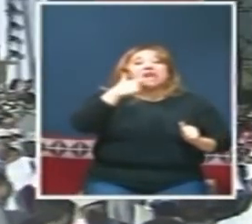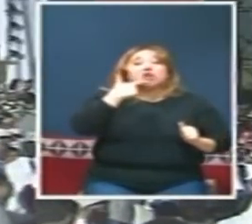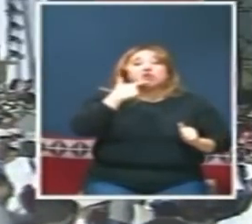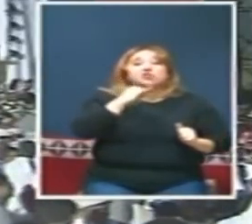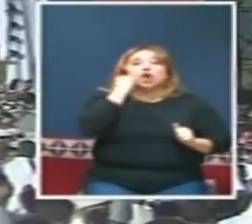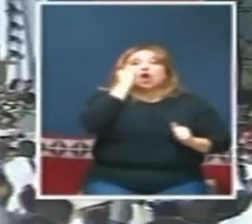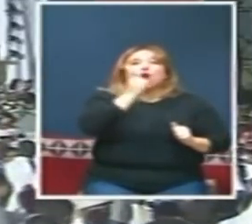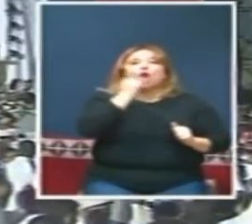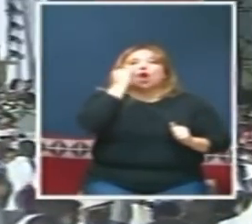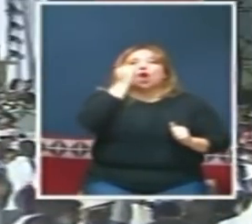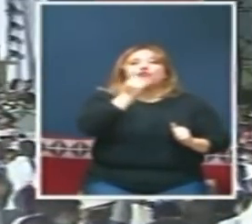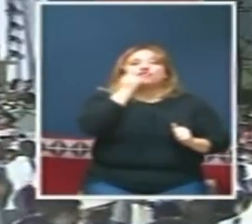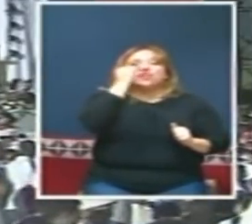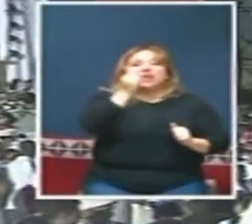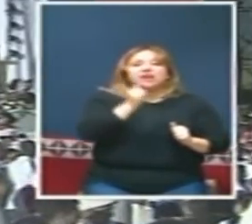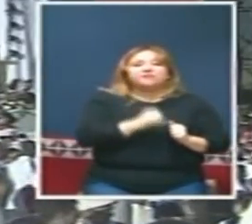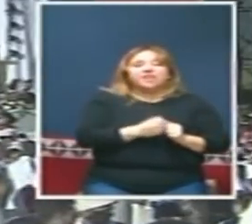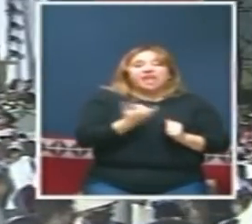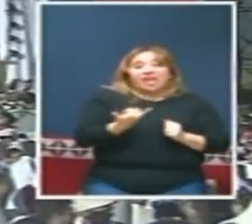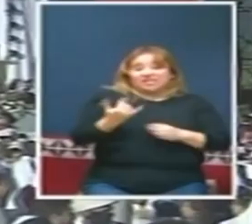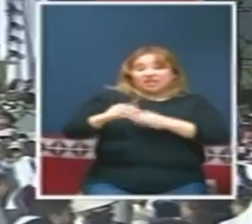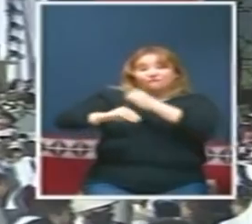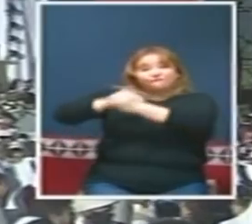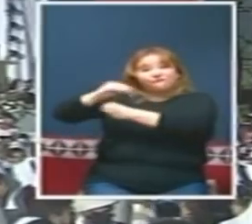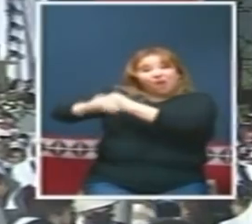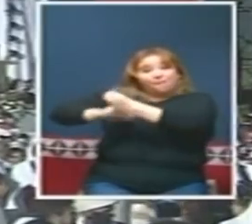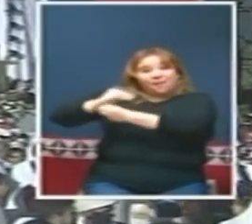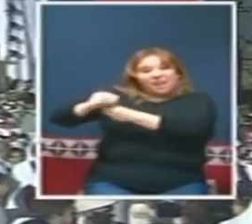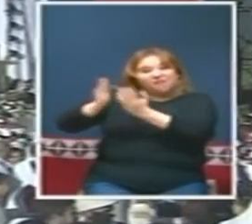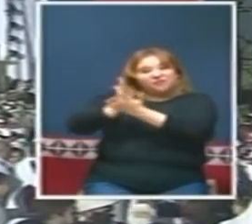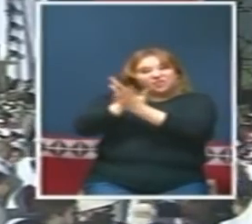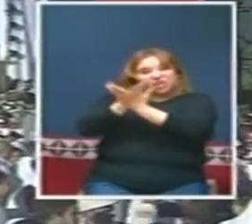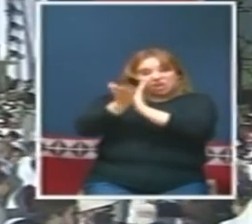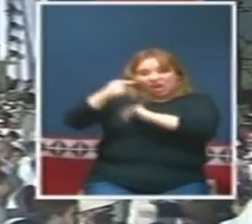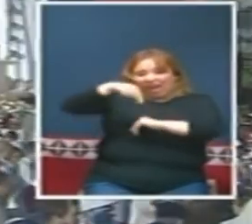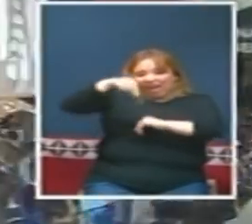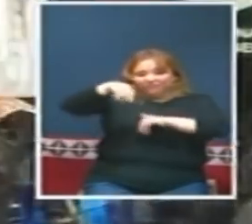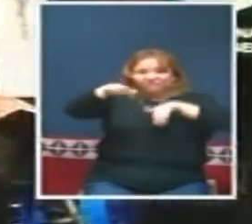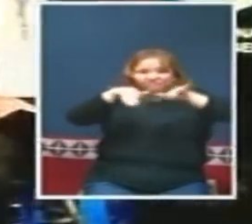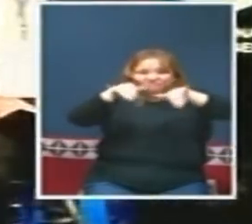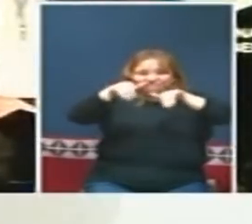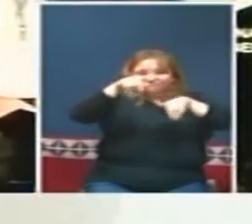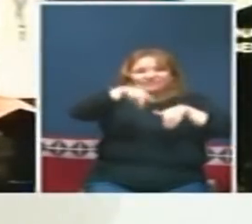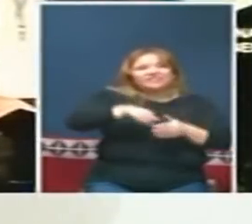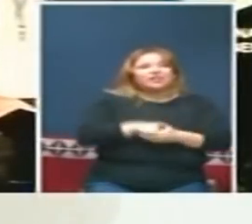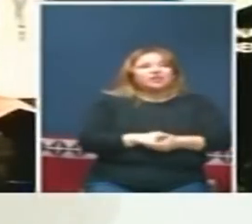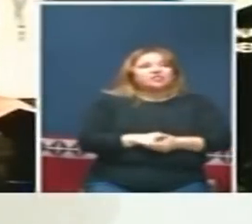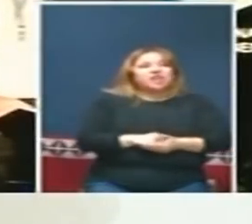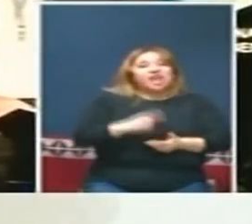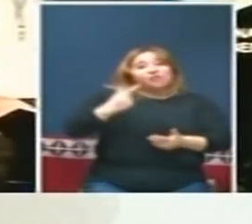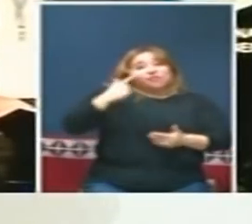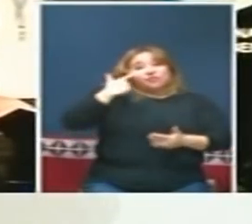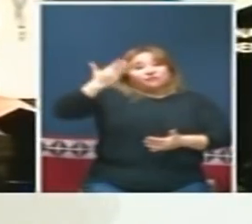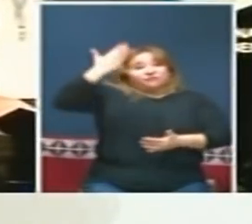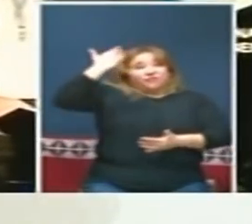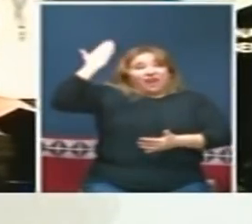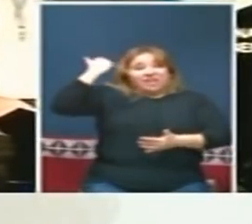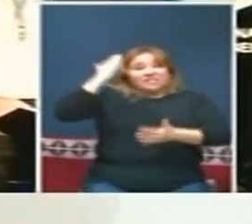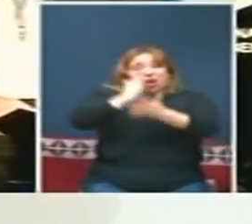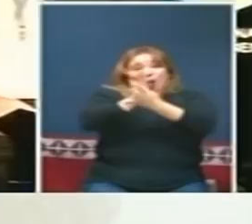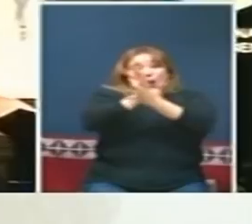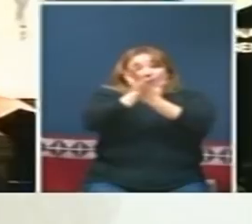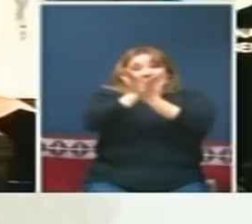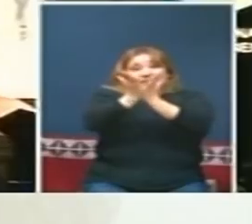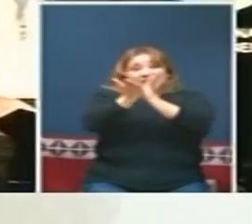contarles, tiene su familia aquí, compartiendo entre los peregrinos, ya de unos días atrás, compartiendo